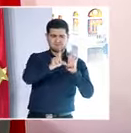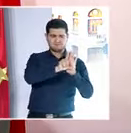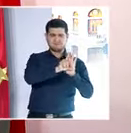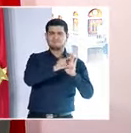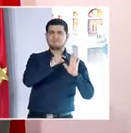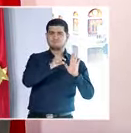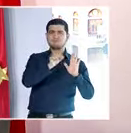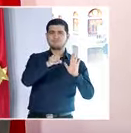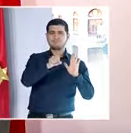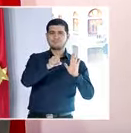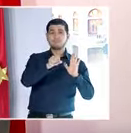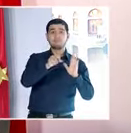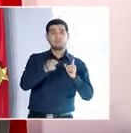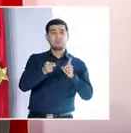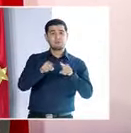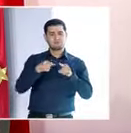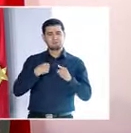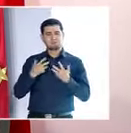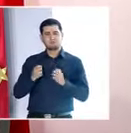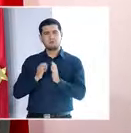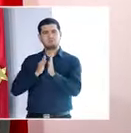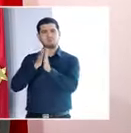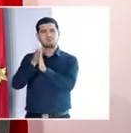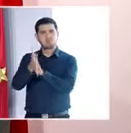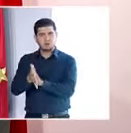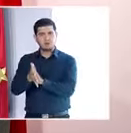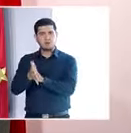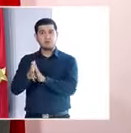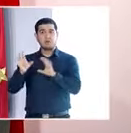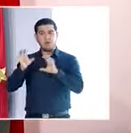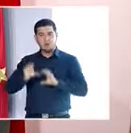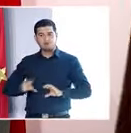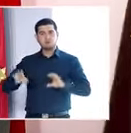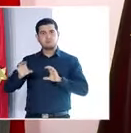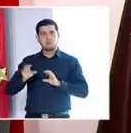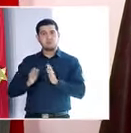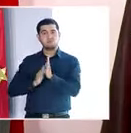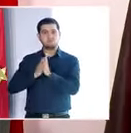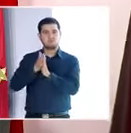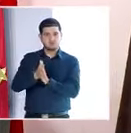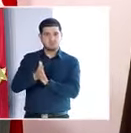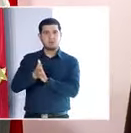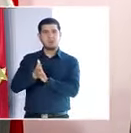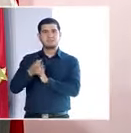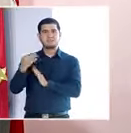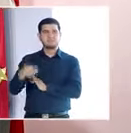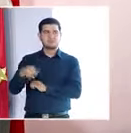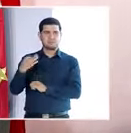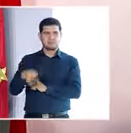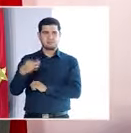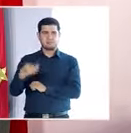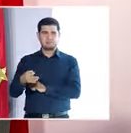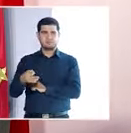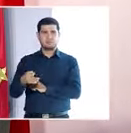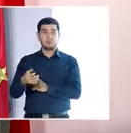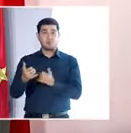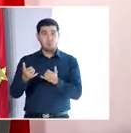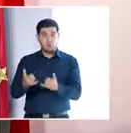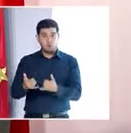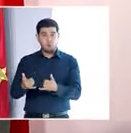con el convencimiento de que lo estamos haciendo de manera permanente. La rendición pública de cuentas hoy se debe hacer